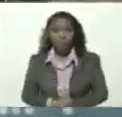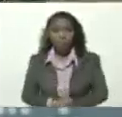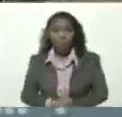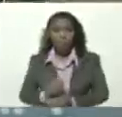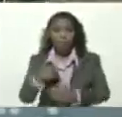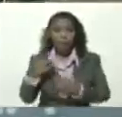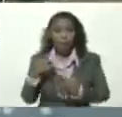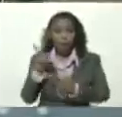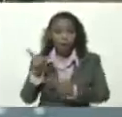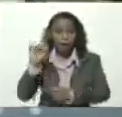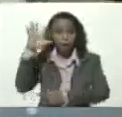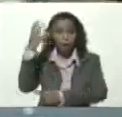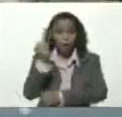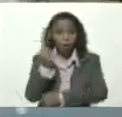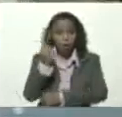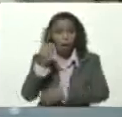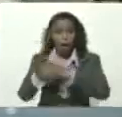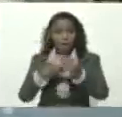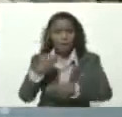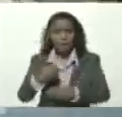logró frustrar